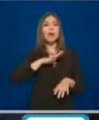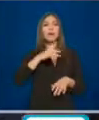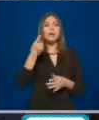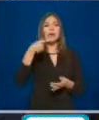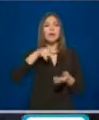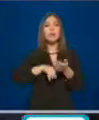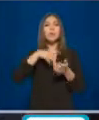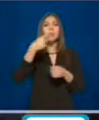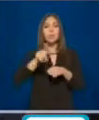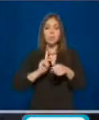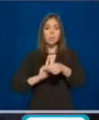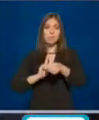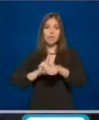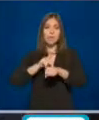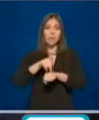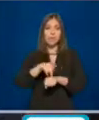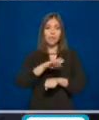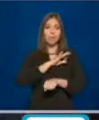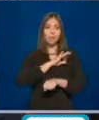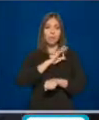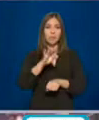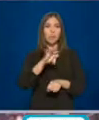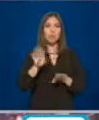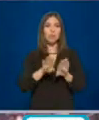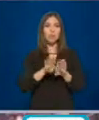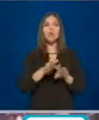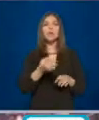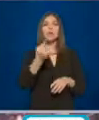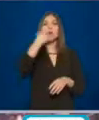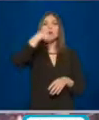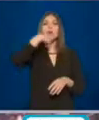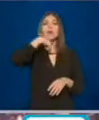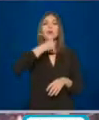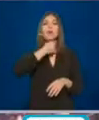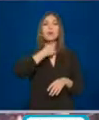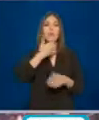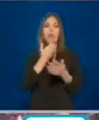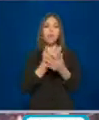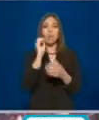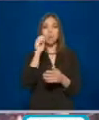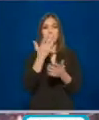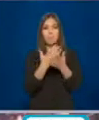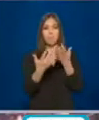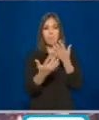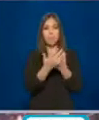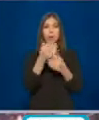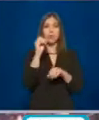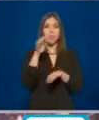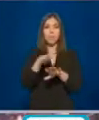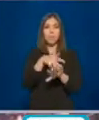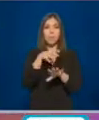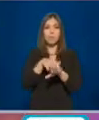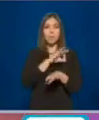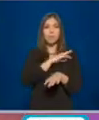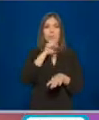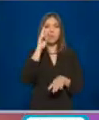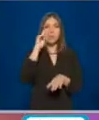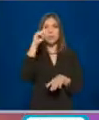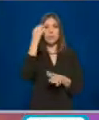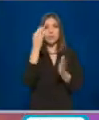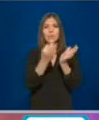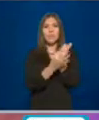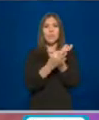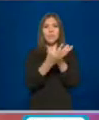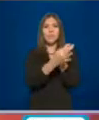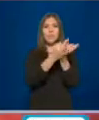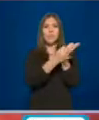piel, en mucosas, sobre todo en la boca, en las manos y hasta en los pies, sí. Una especie de aftas